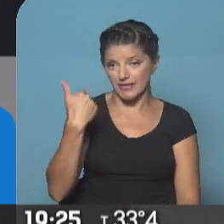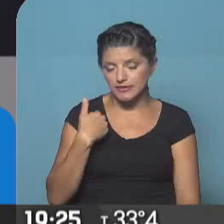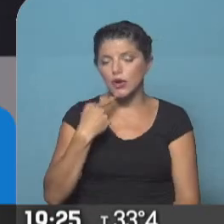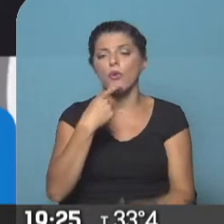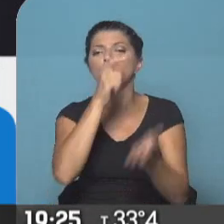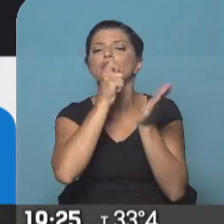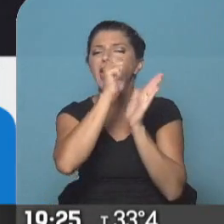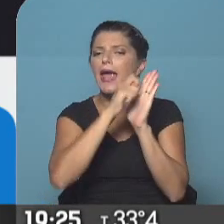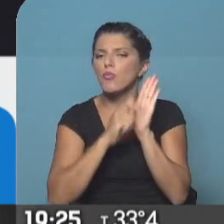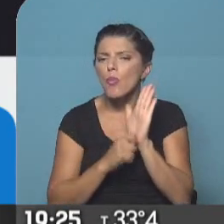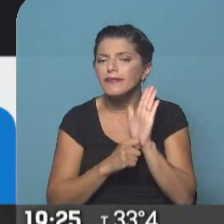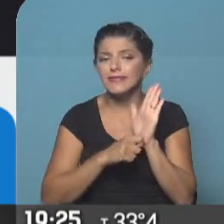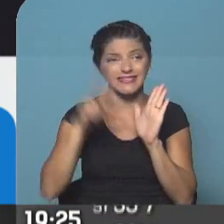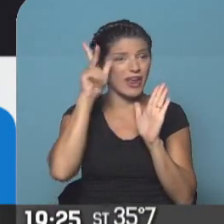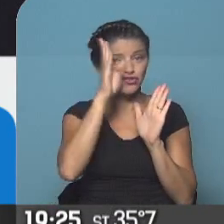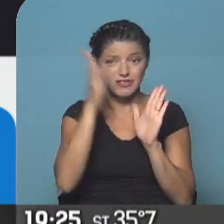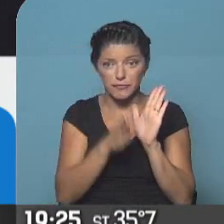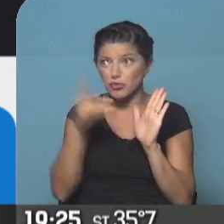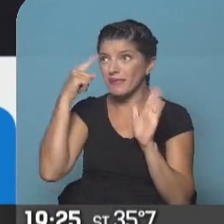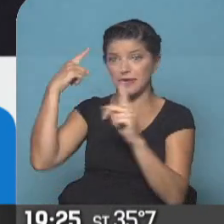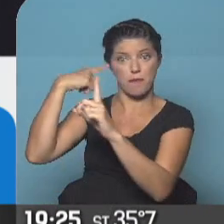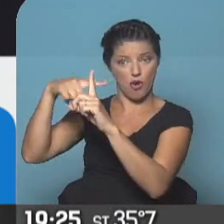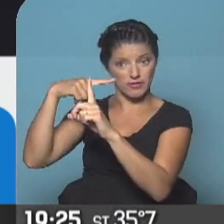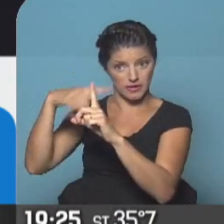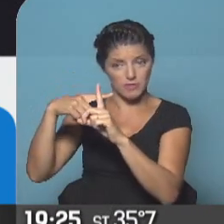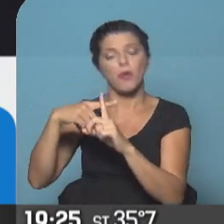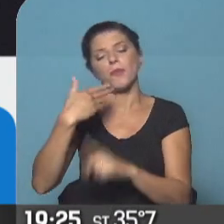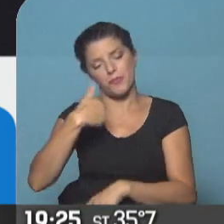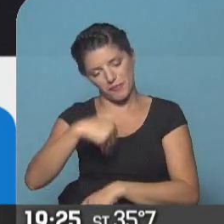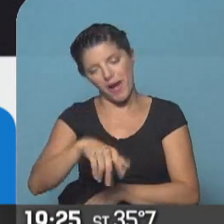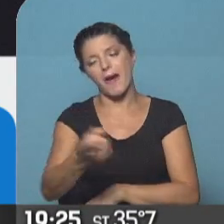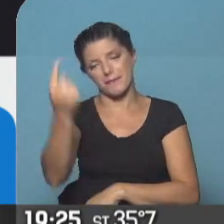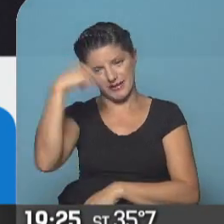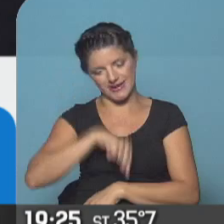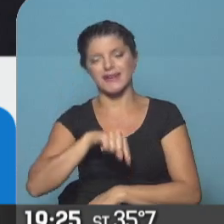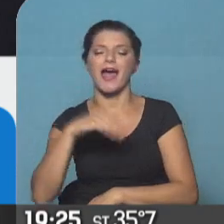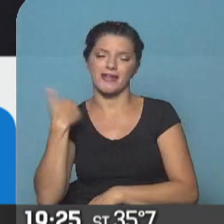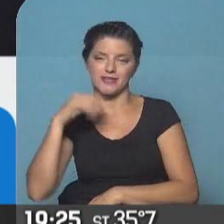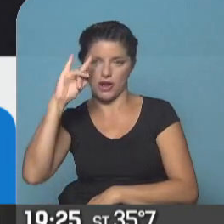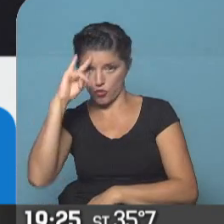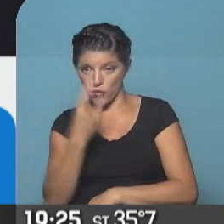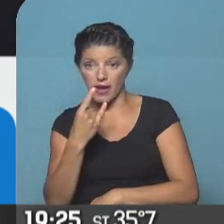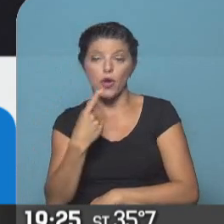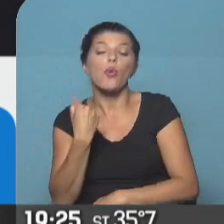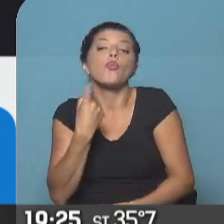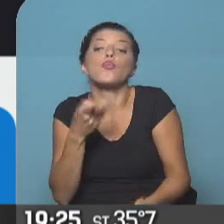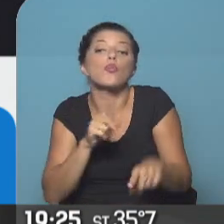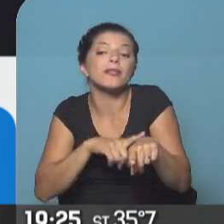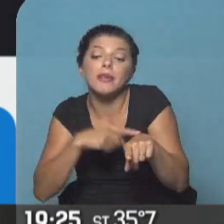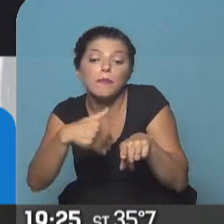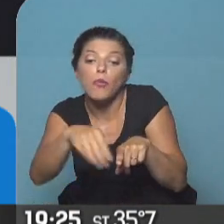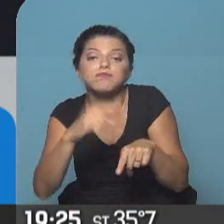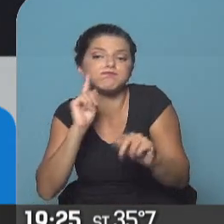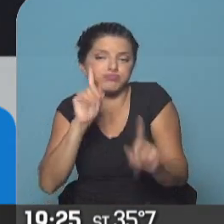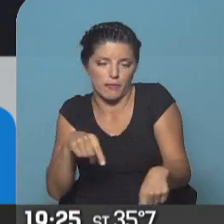de la imagen de Francisco. Él va a venir, va a visitar Uruguay, Argentina. La fecha no lo sé, pero va a venir, no